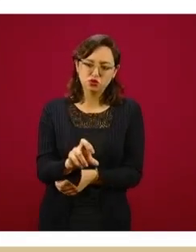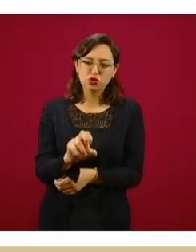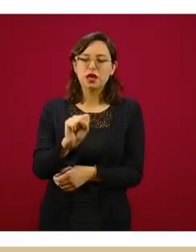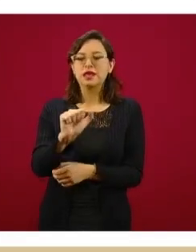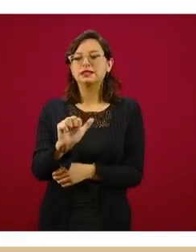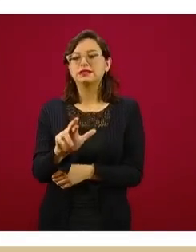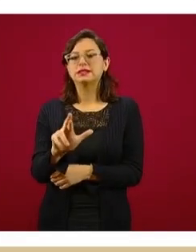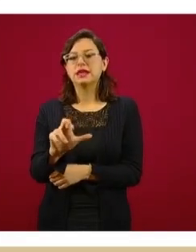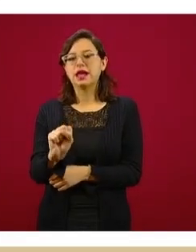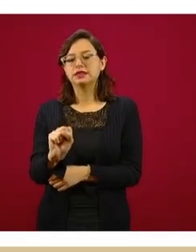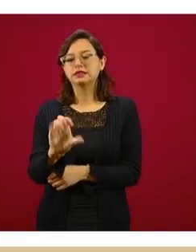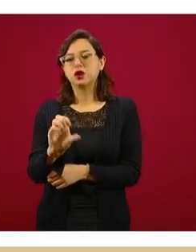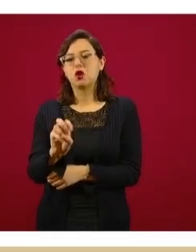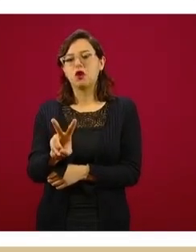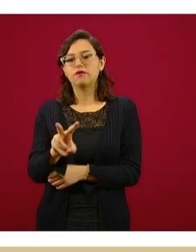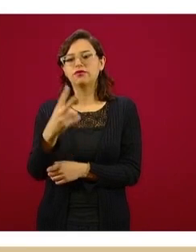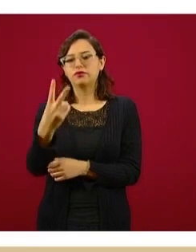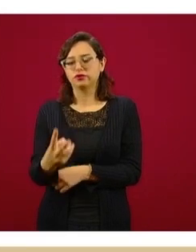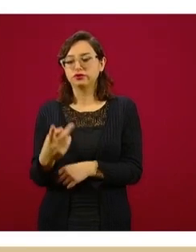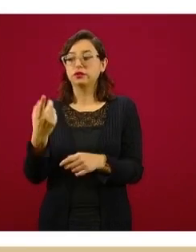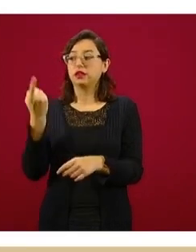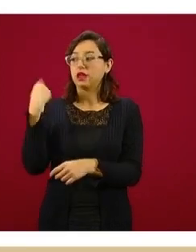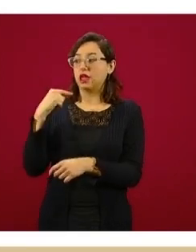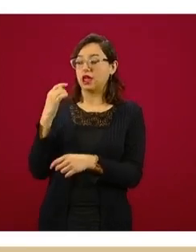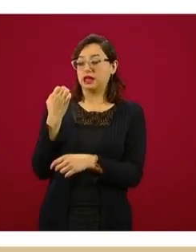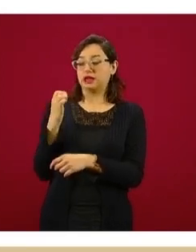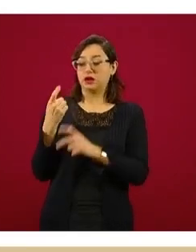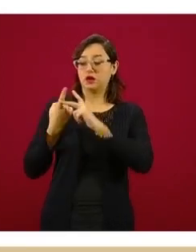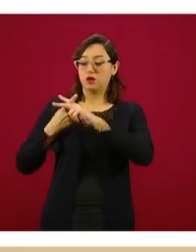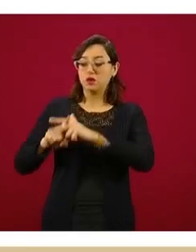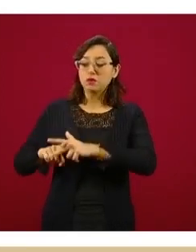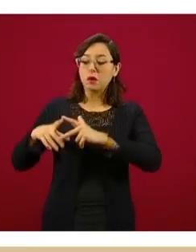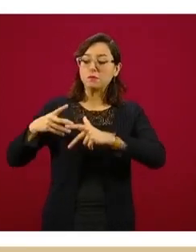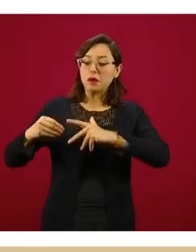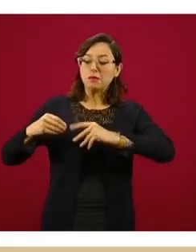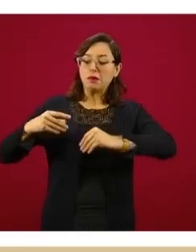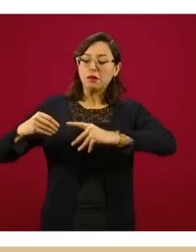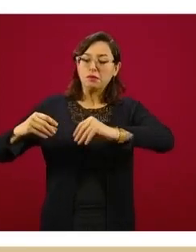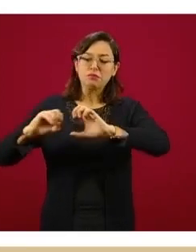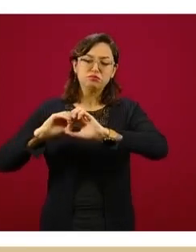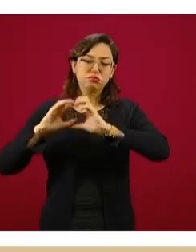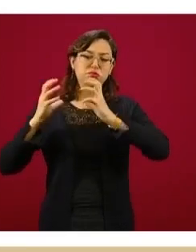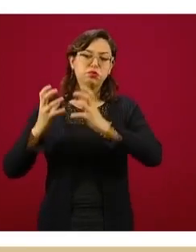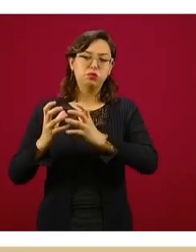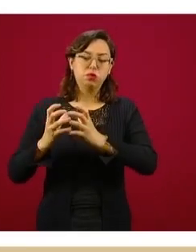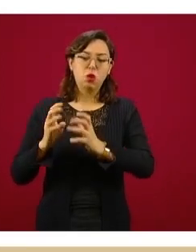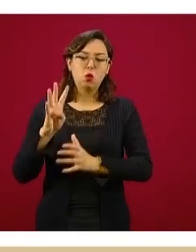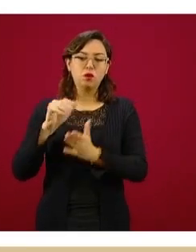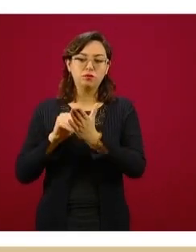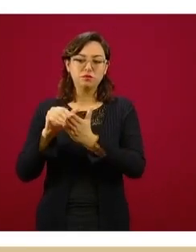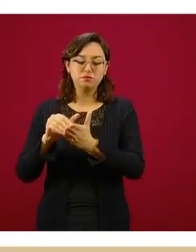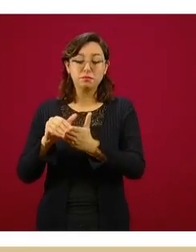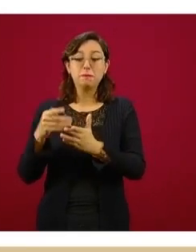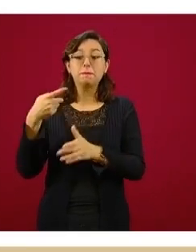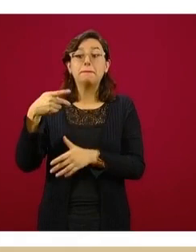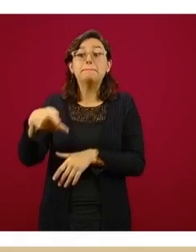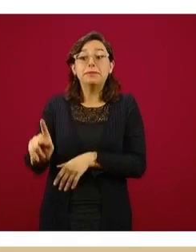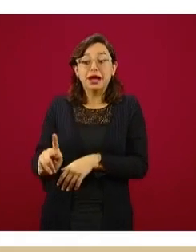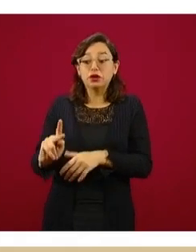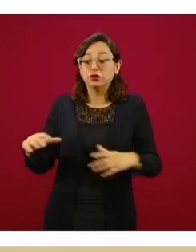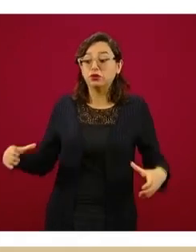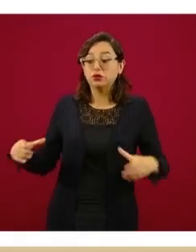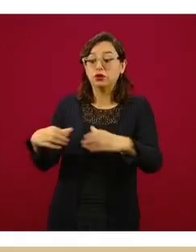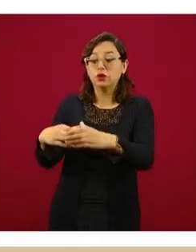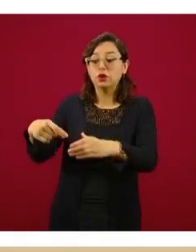la epidemia en enero de este año. Y de ellas tenemos que 29%